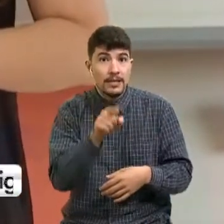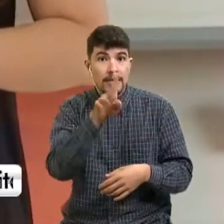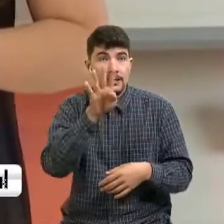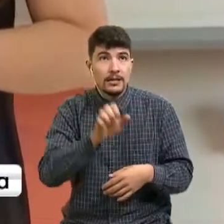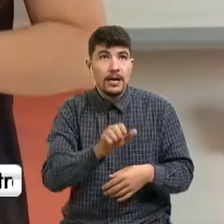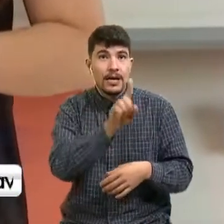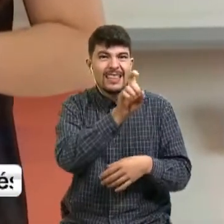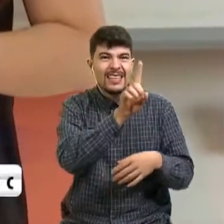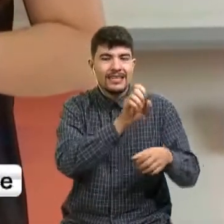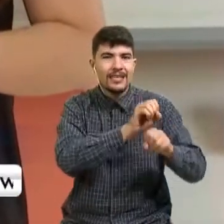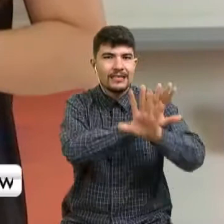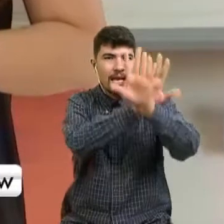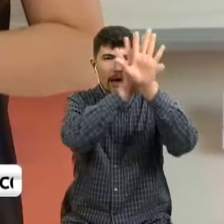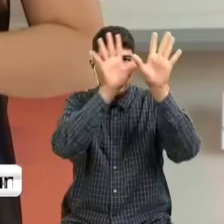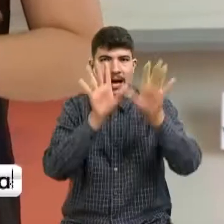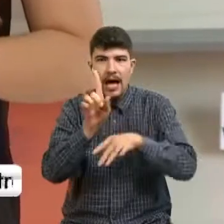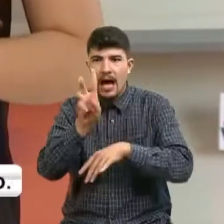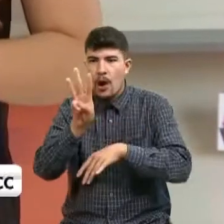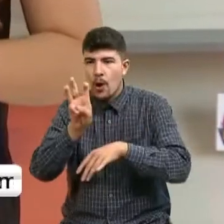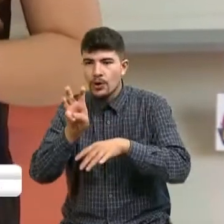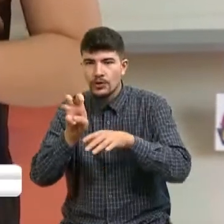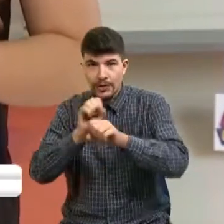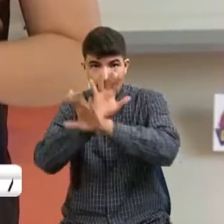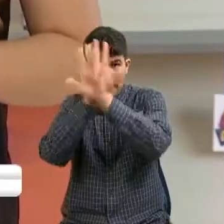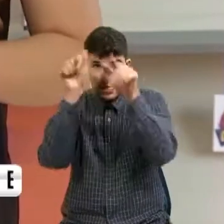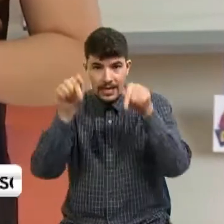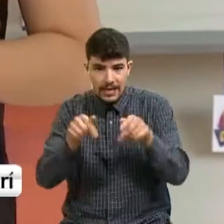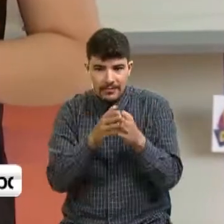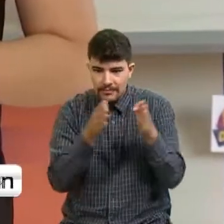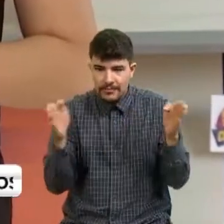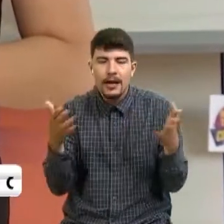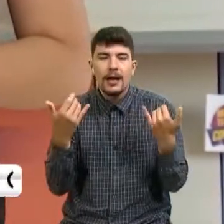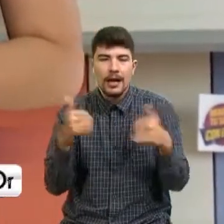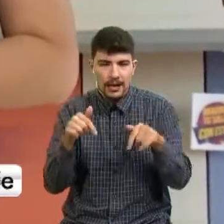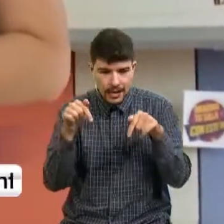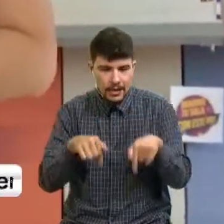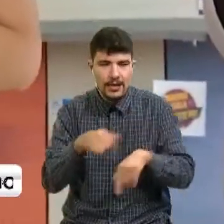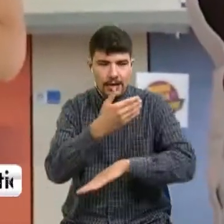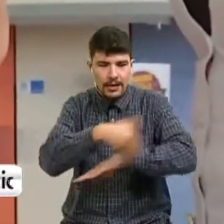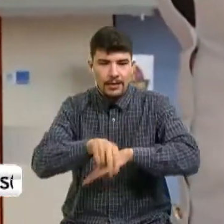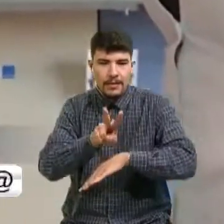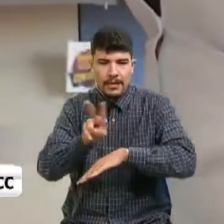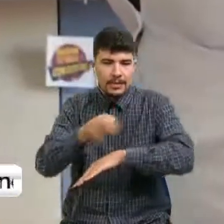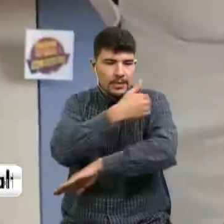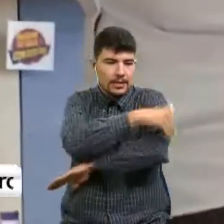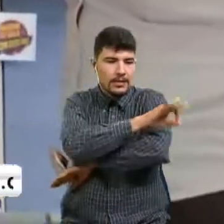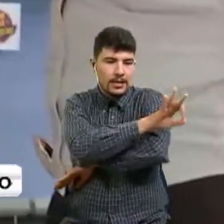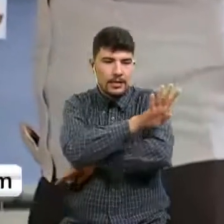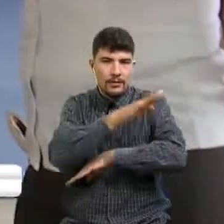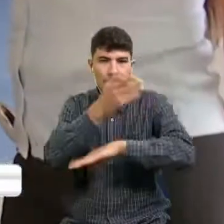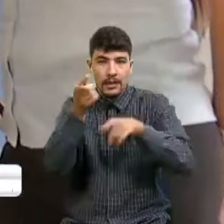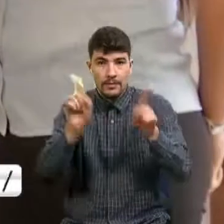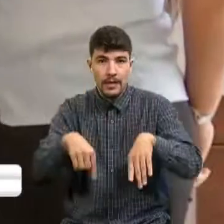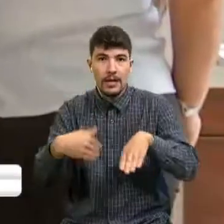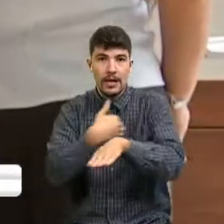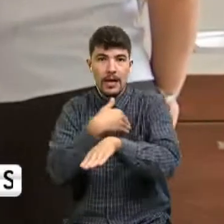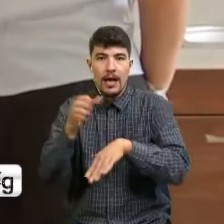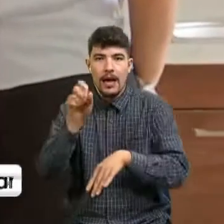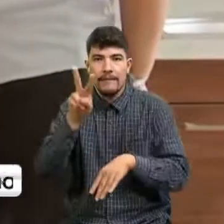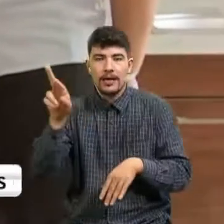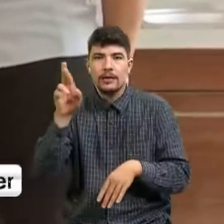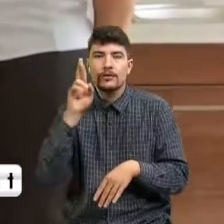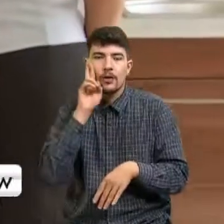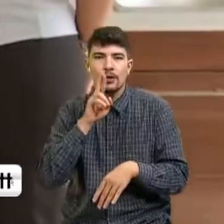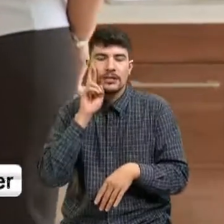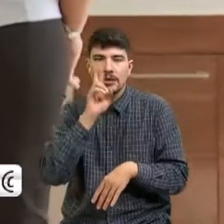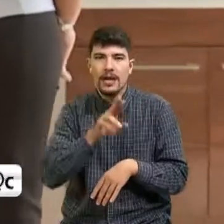de 6 a 8 de la mañana, desde aquí, Maxcerámica de la carrera 27 con 34 y desde la avenida La Rosita número 1800. Ya saben